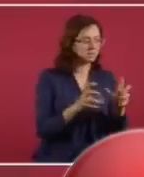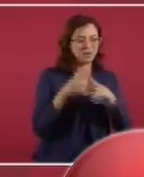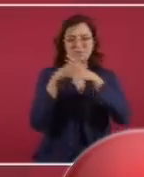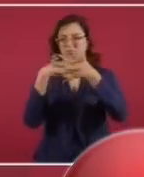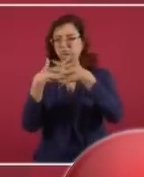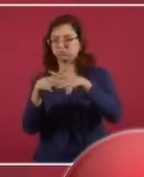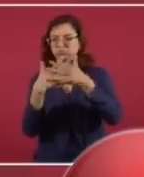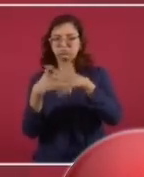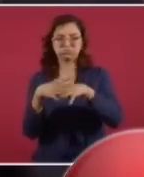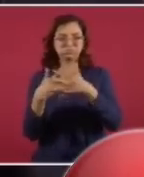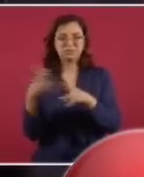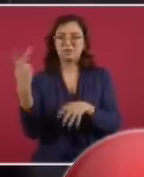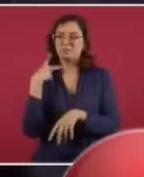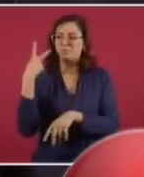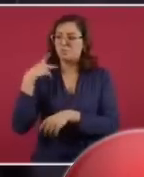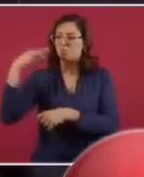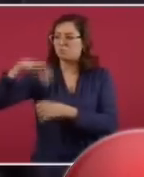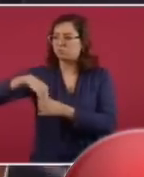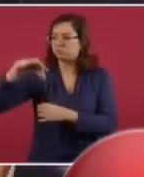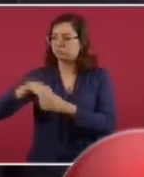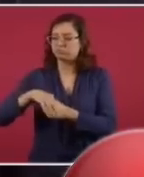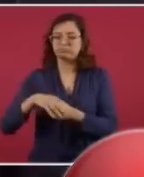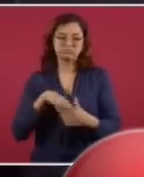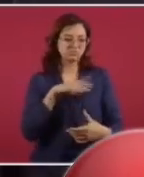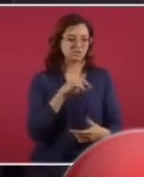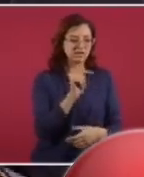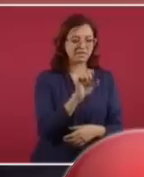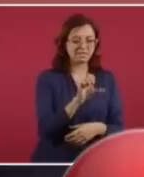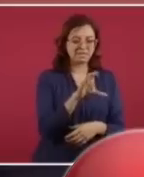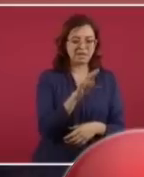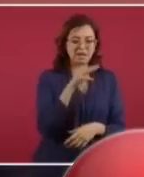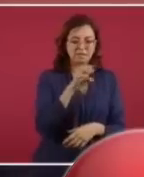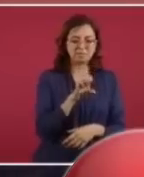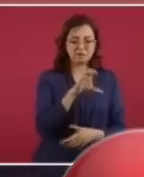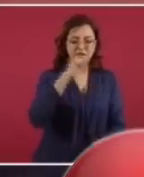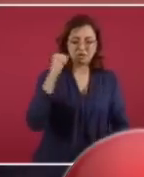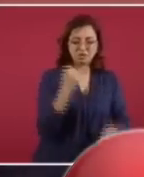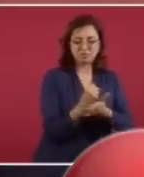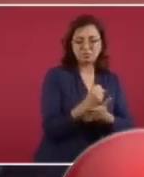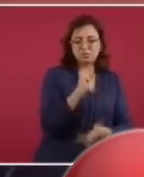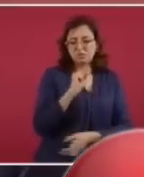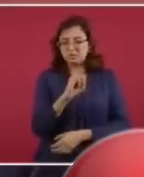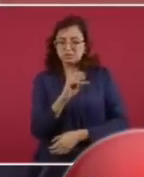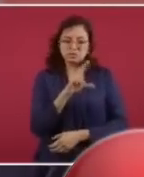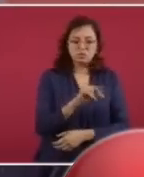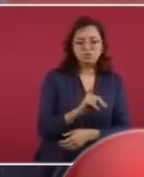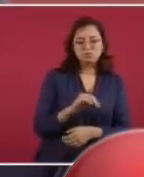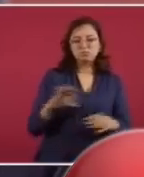el asunto político electoral con la aprobación del tratado,